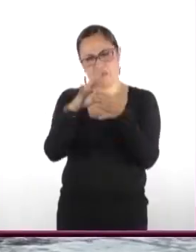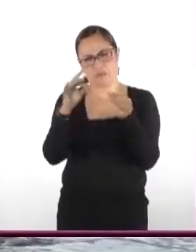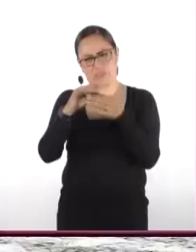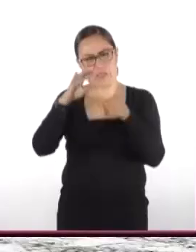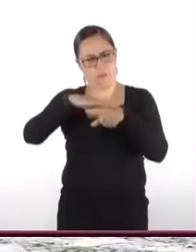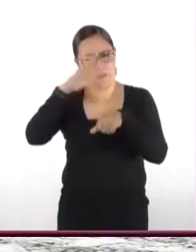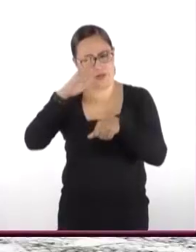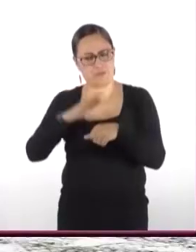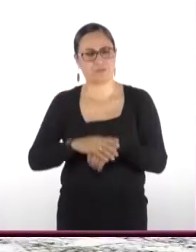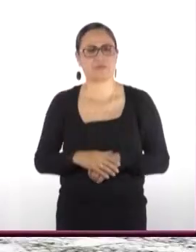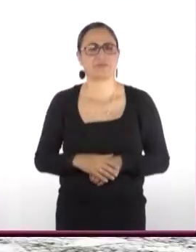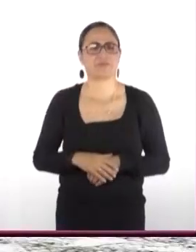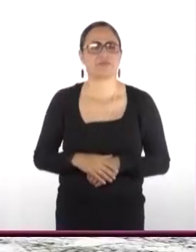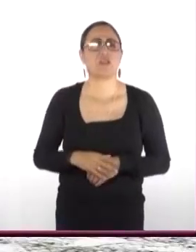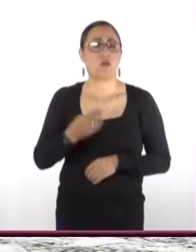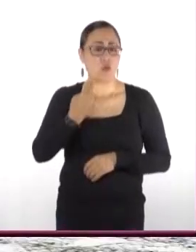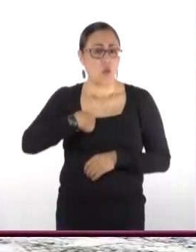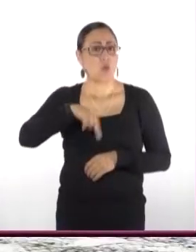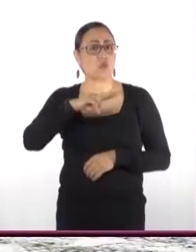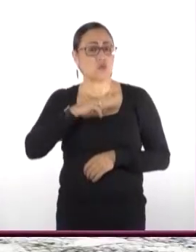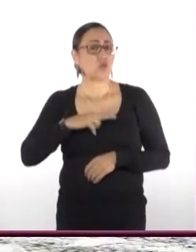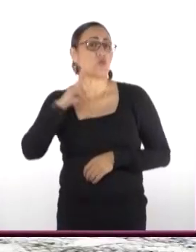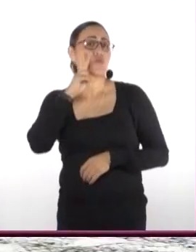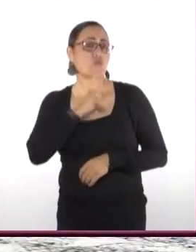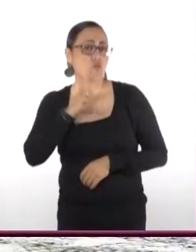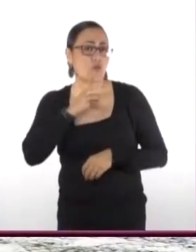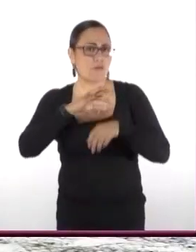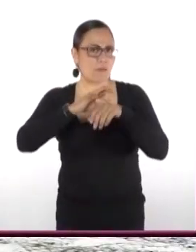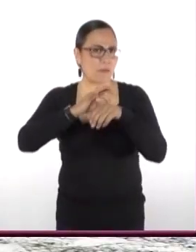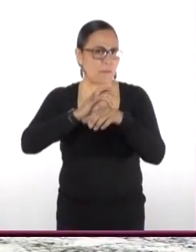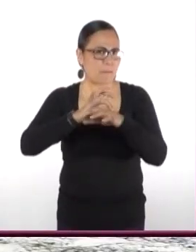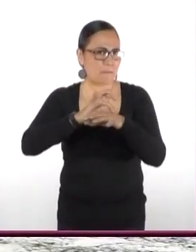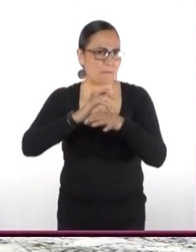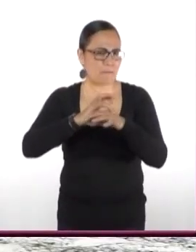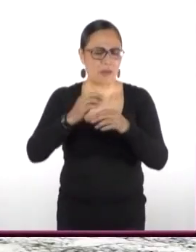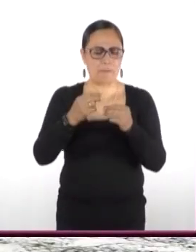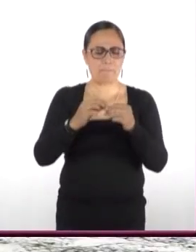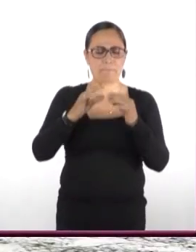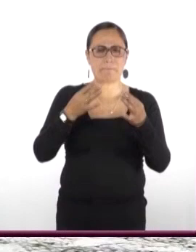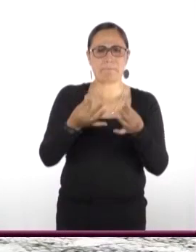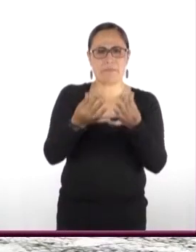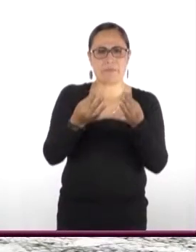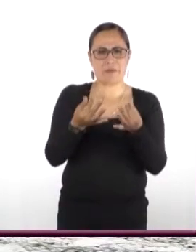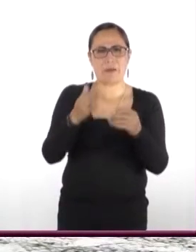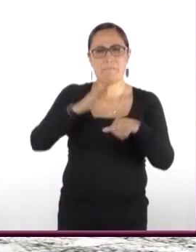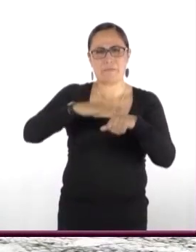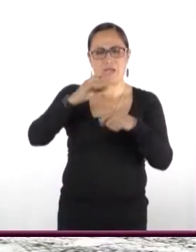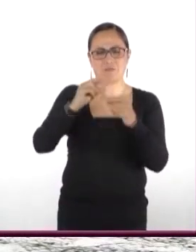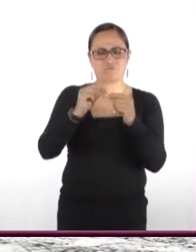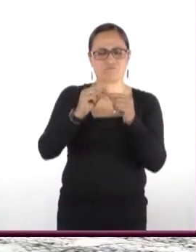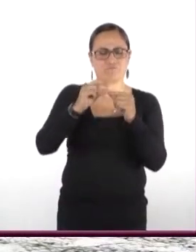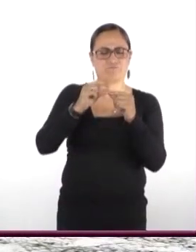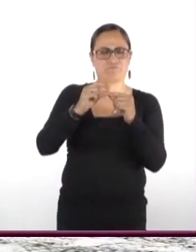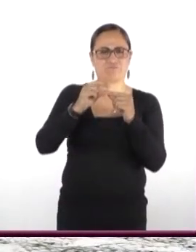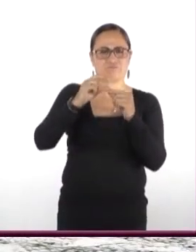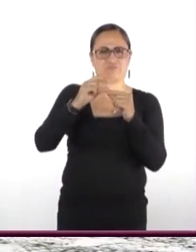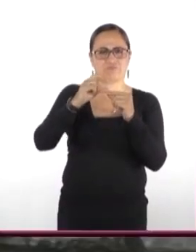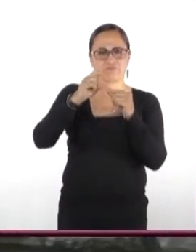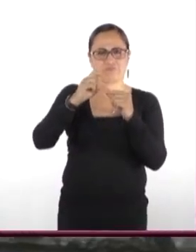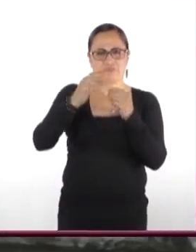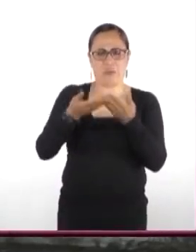Venga. Como lo experimentamos en carne propia, el crecimiento del espesor del papel es exponencial. Es decir,